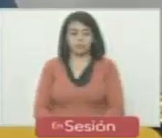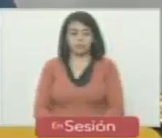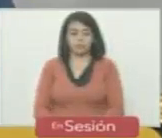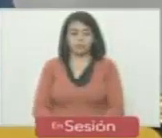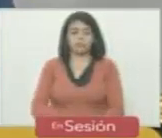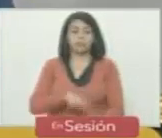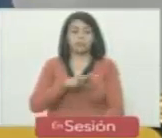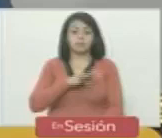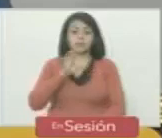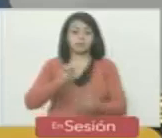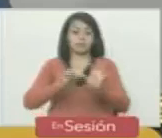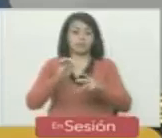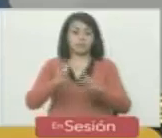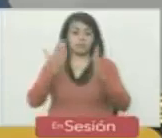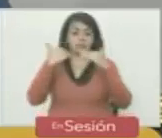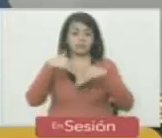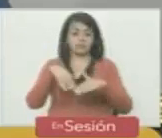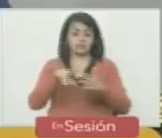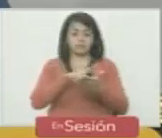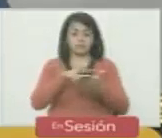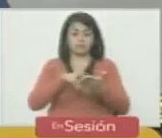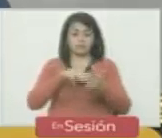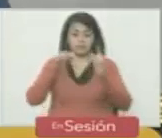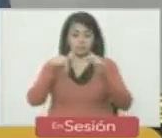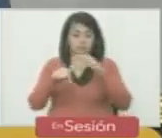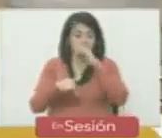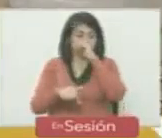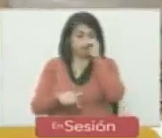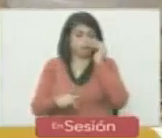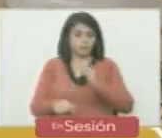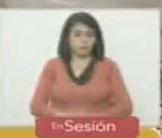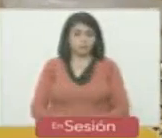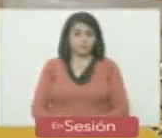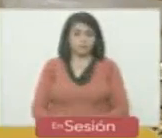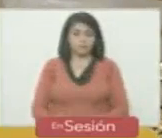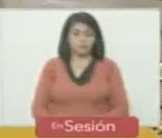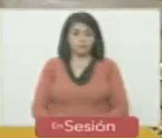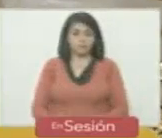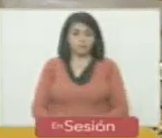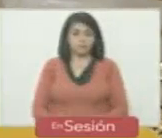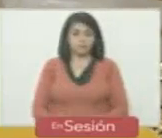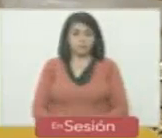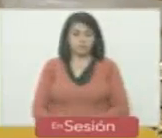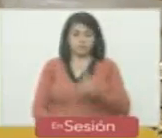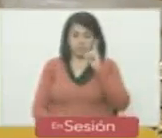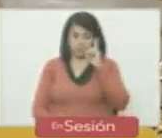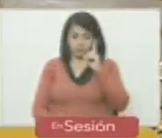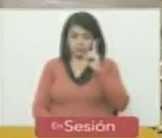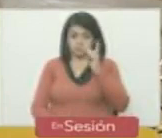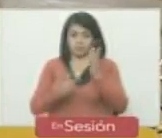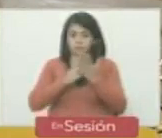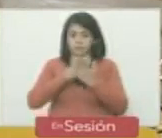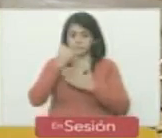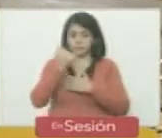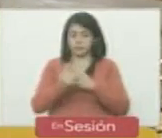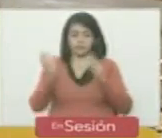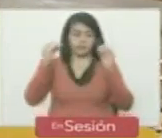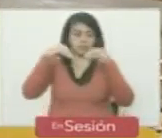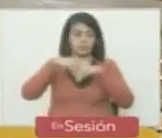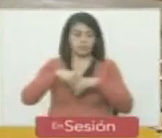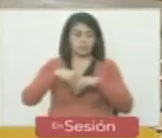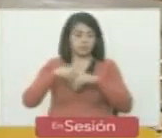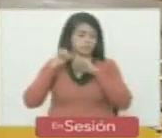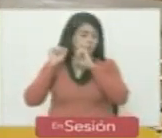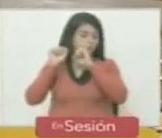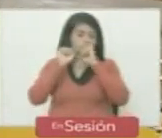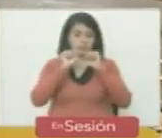Ciudadana secretaria, si debe dar lectura a la propuesta de orden del día. Punto número uno, proyecto de acuerdo en